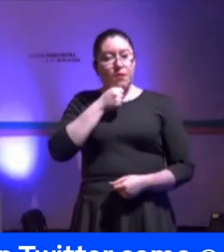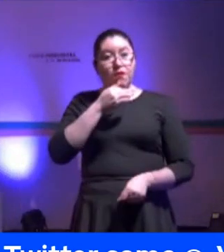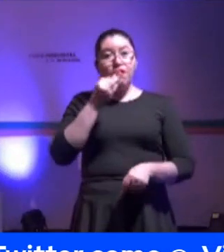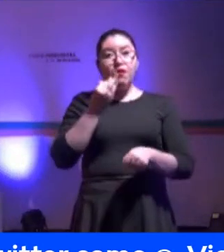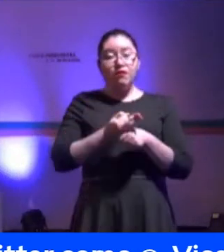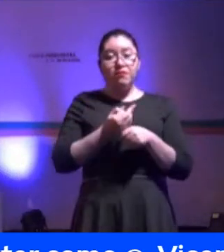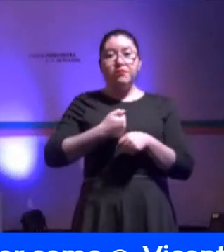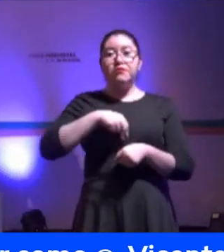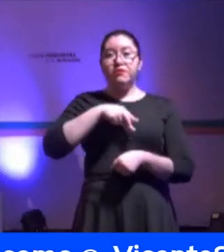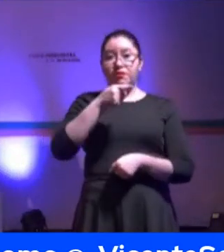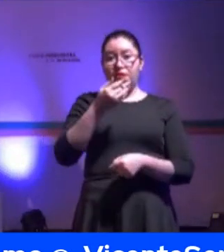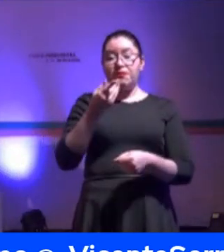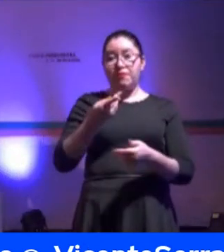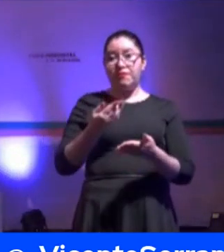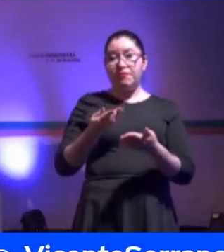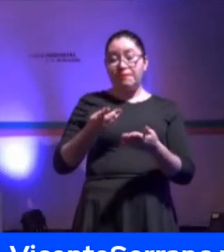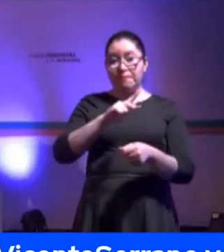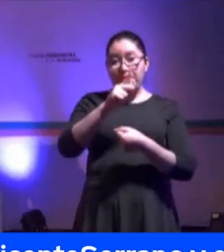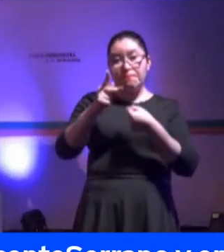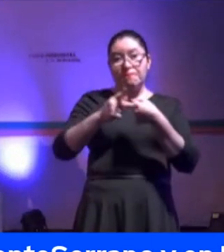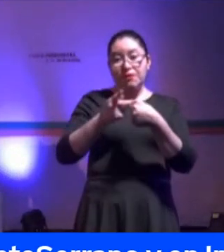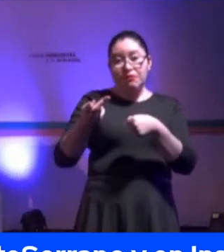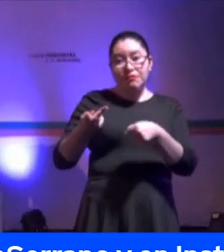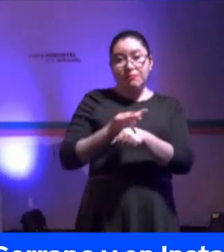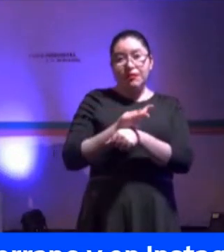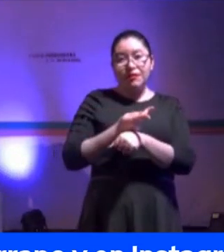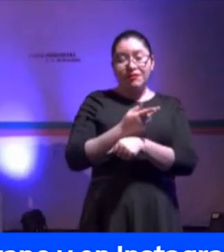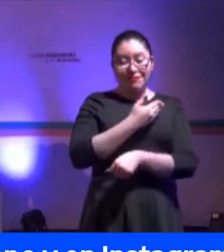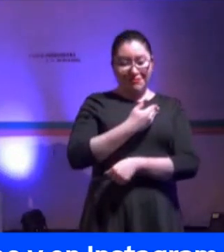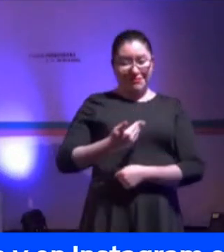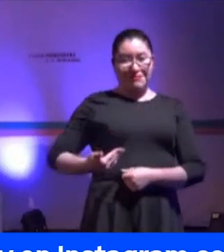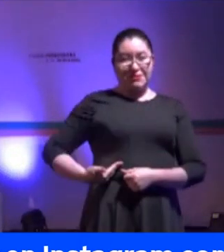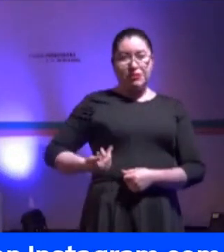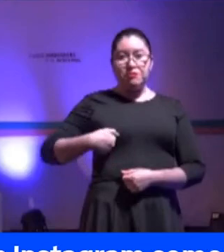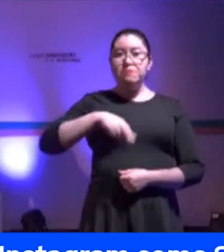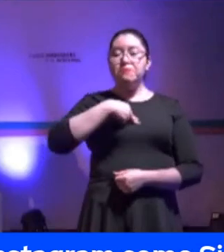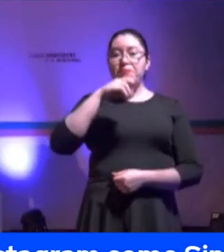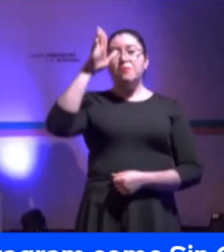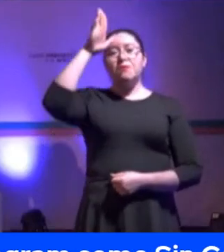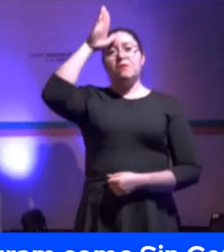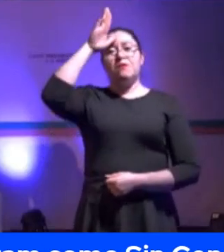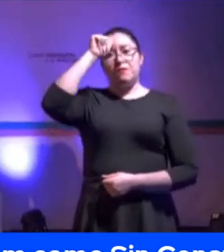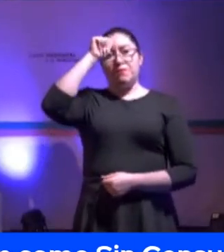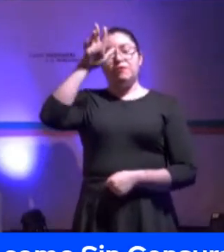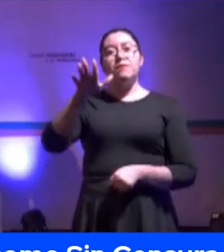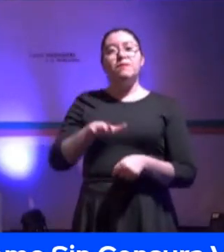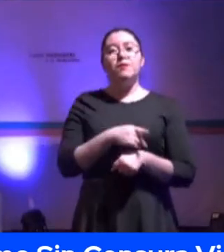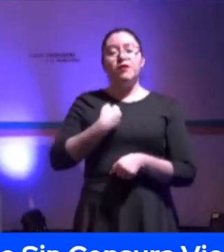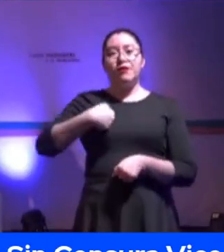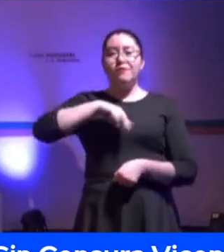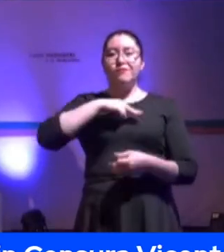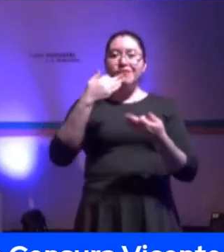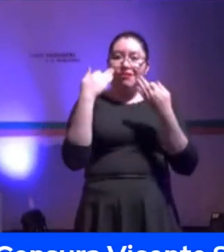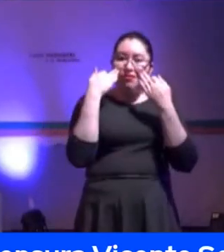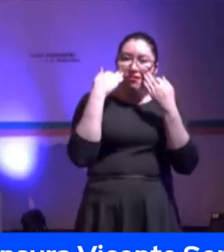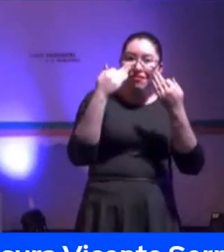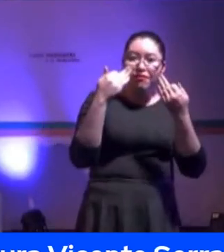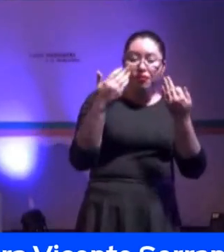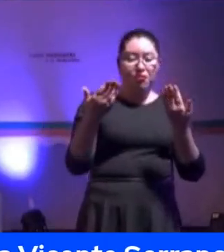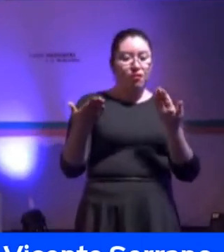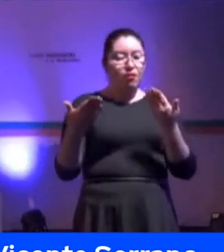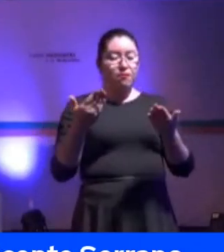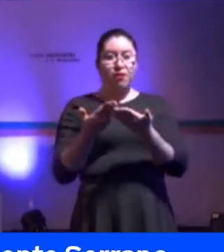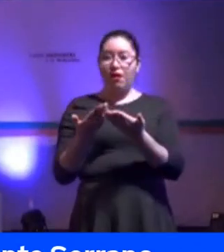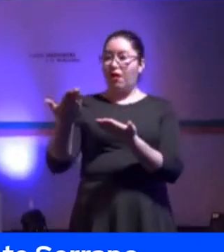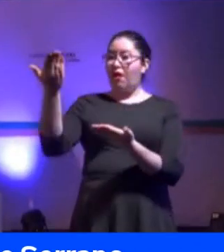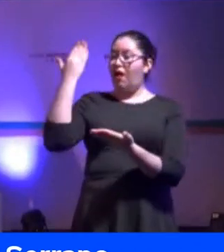estamos de acuerdo con lo que está pasando en el país, en el Poder Ejecutivo, porque lo estamos viendo y lo estamos contrastando con